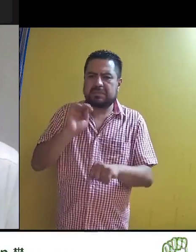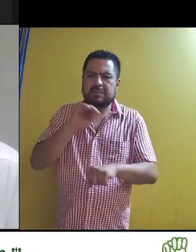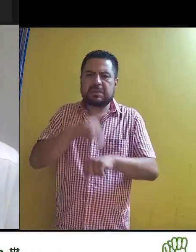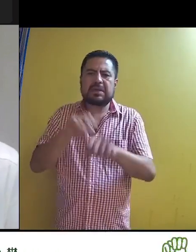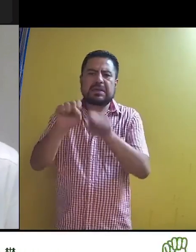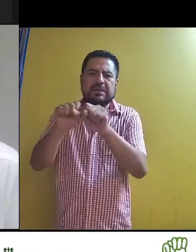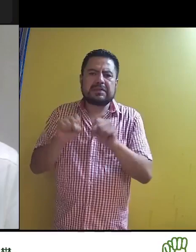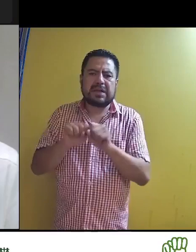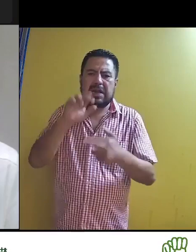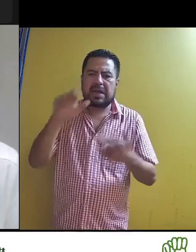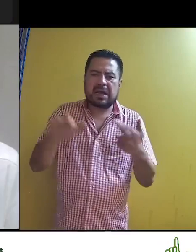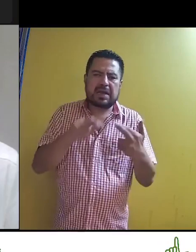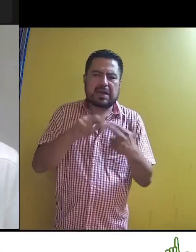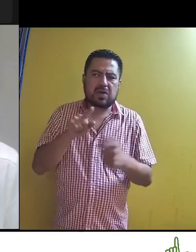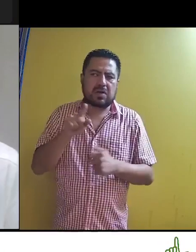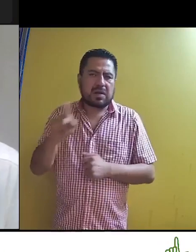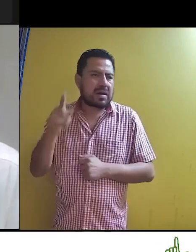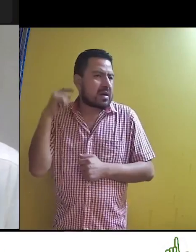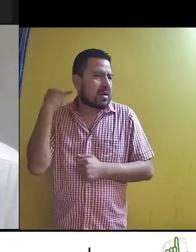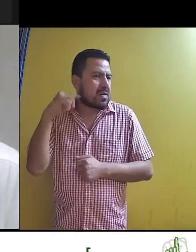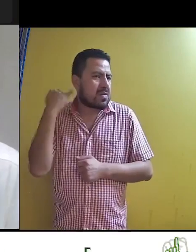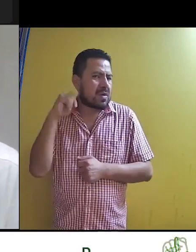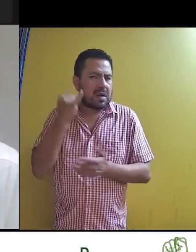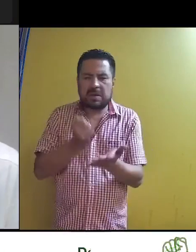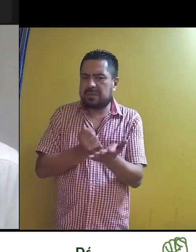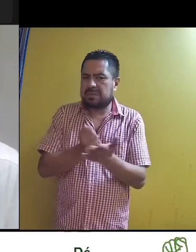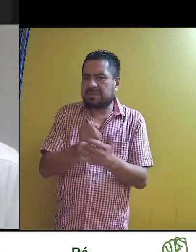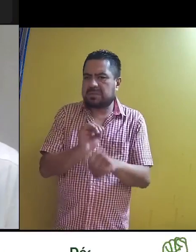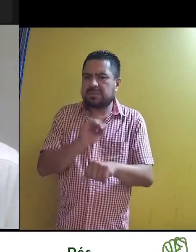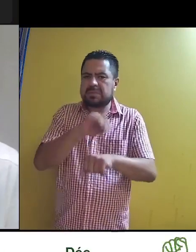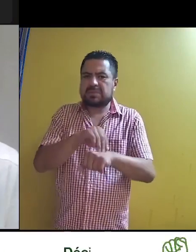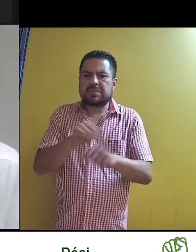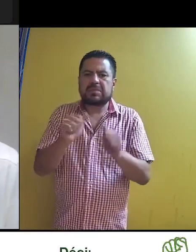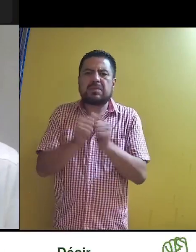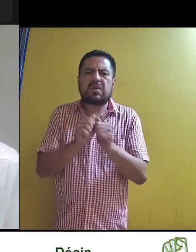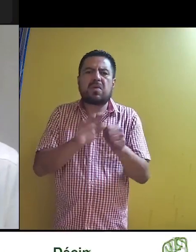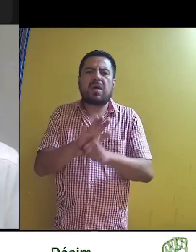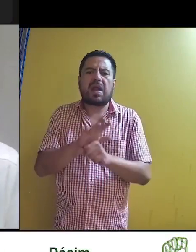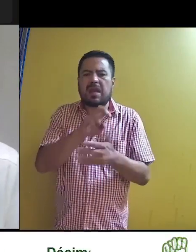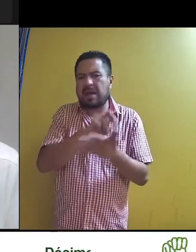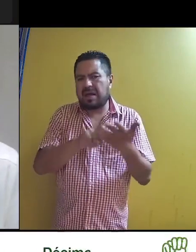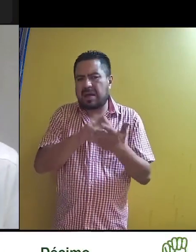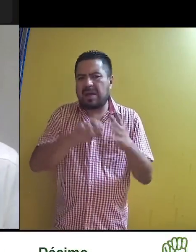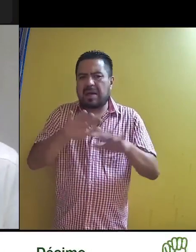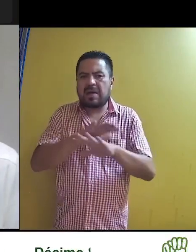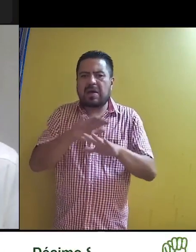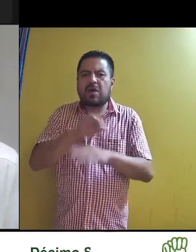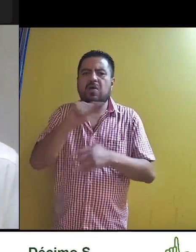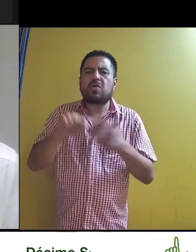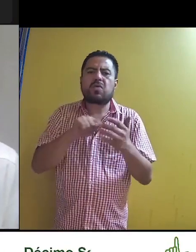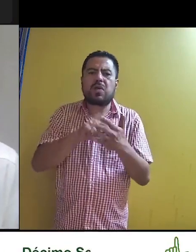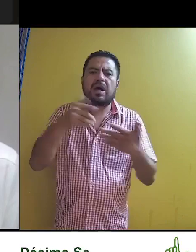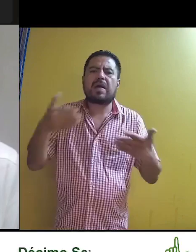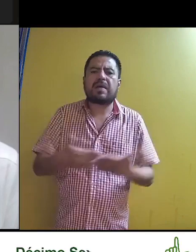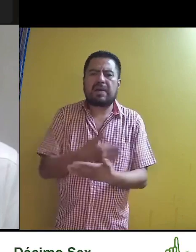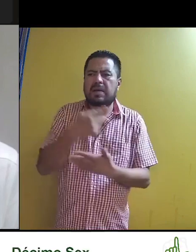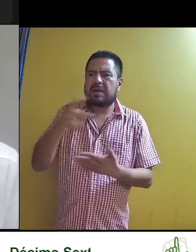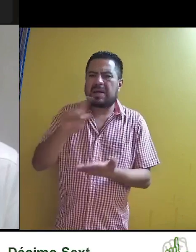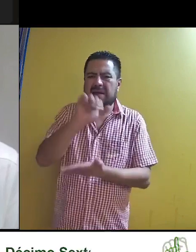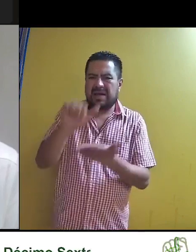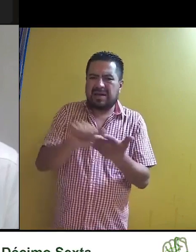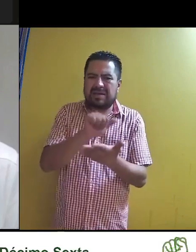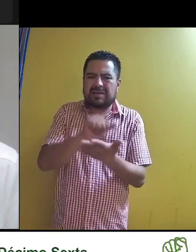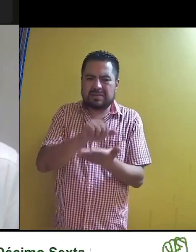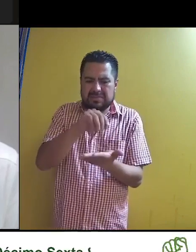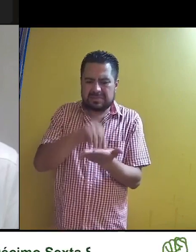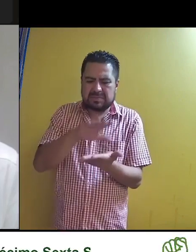Sala Regional Iguala, en la que determinó dejar subsistente la modificación del lugar de nacimiento en el acta